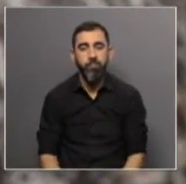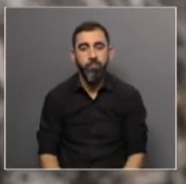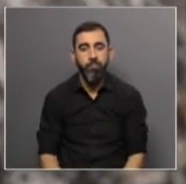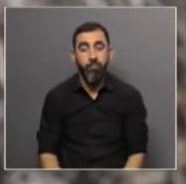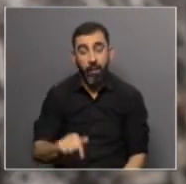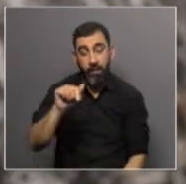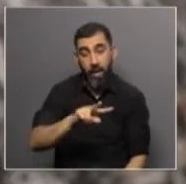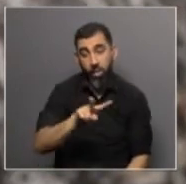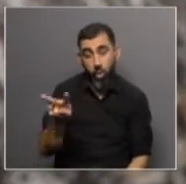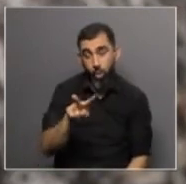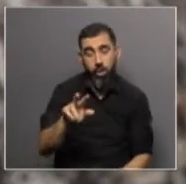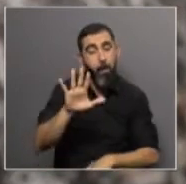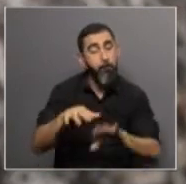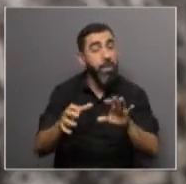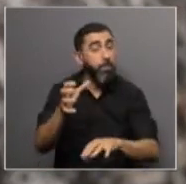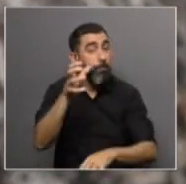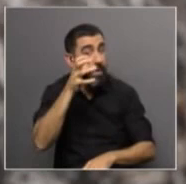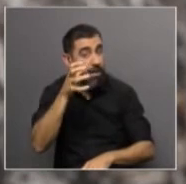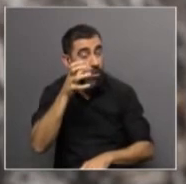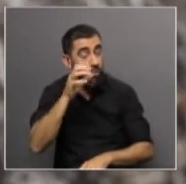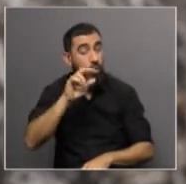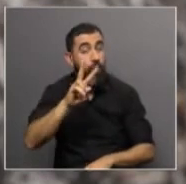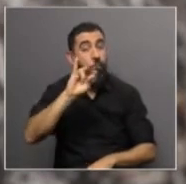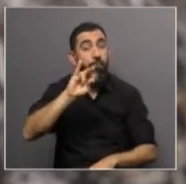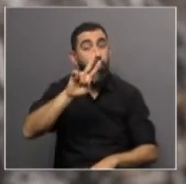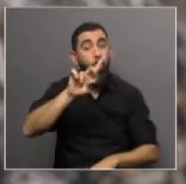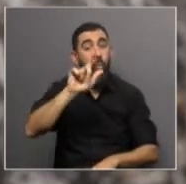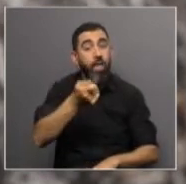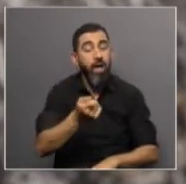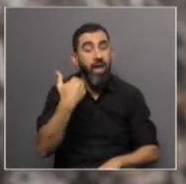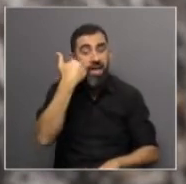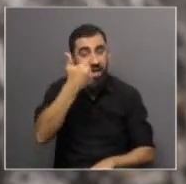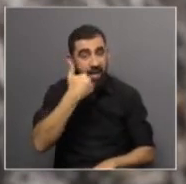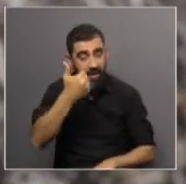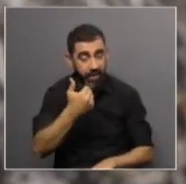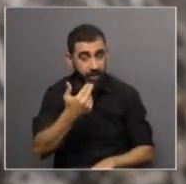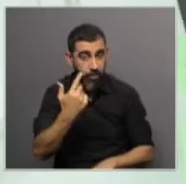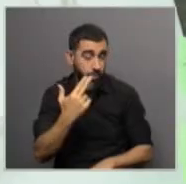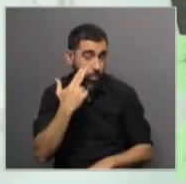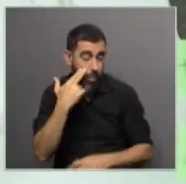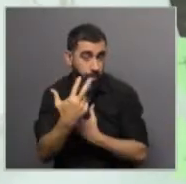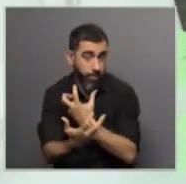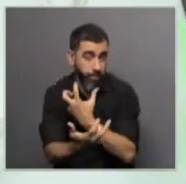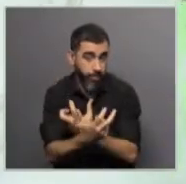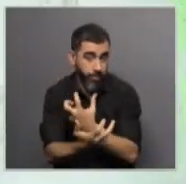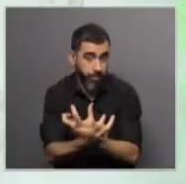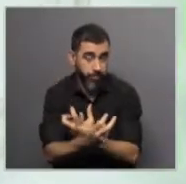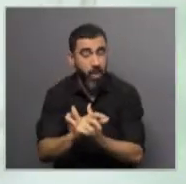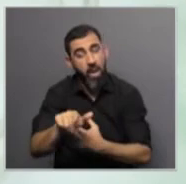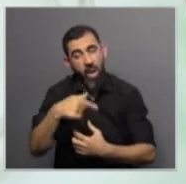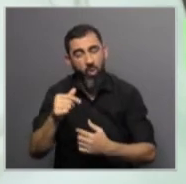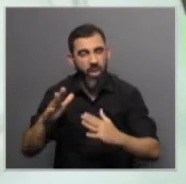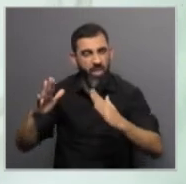Dentro de estas dos, la araña más peligrosa es la viuda negra por su efecto neurotóxico, más que la